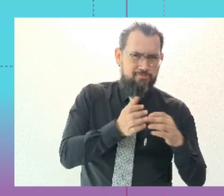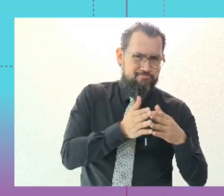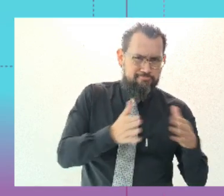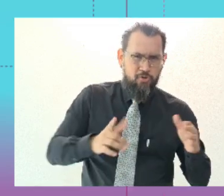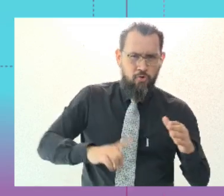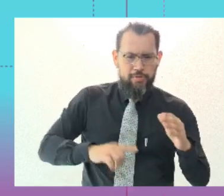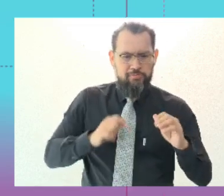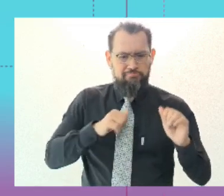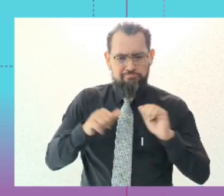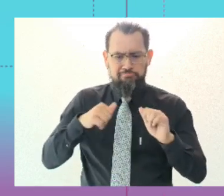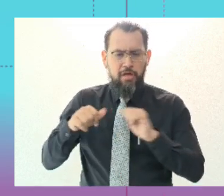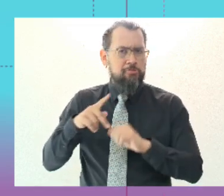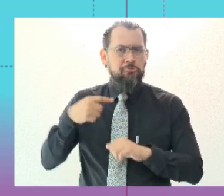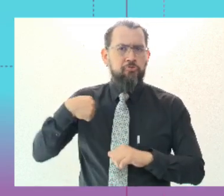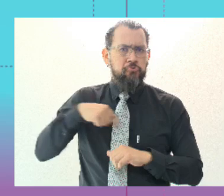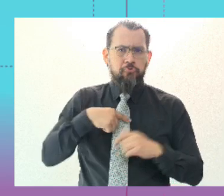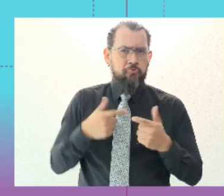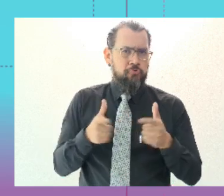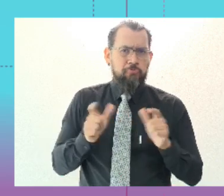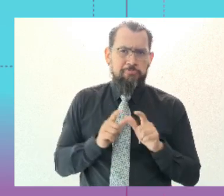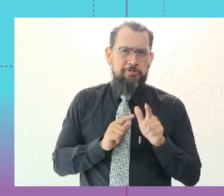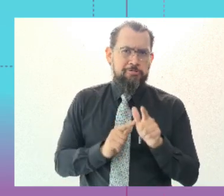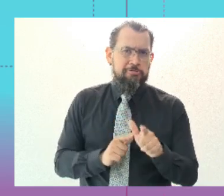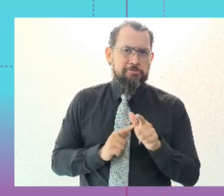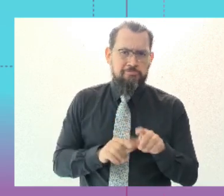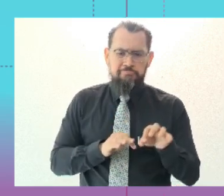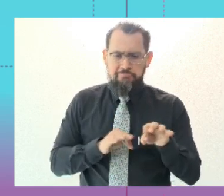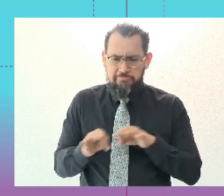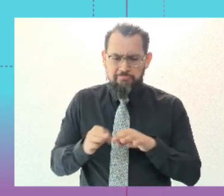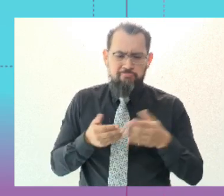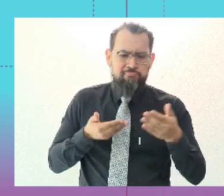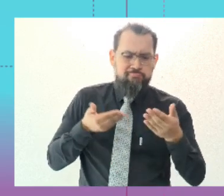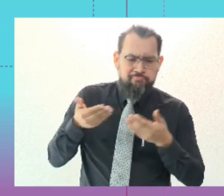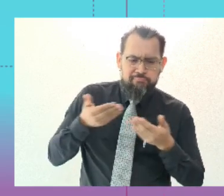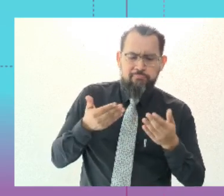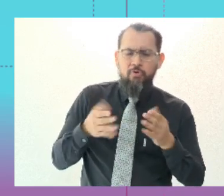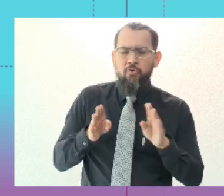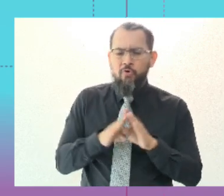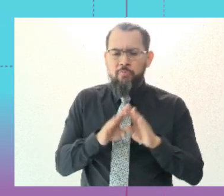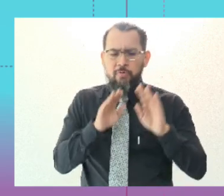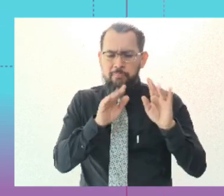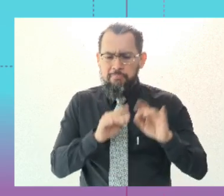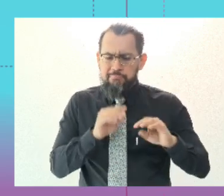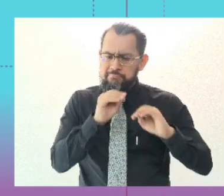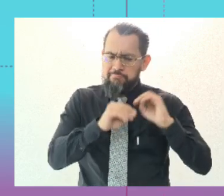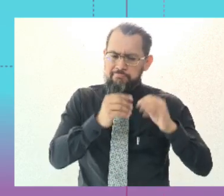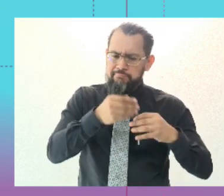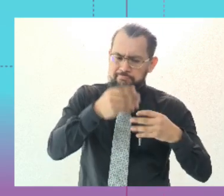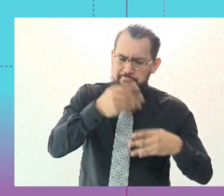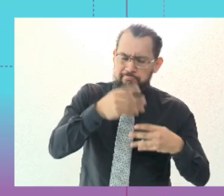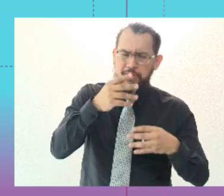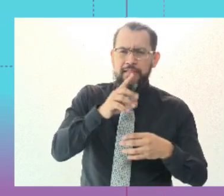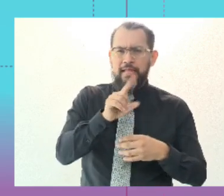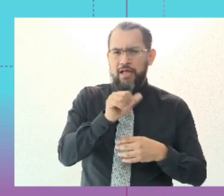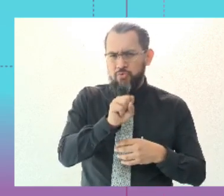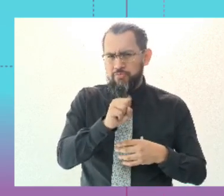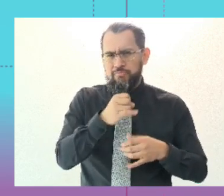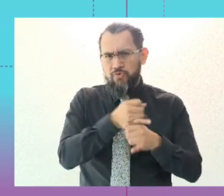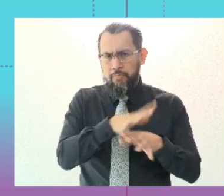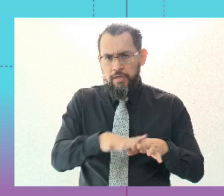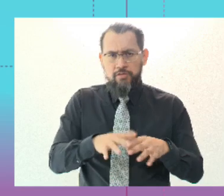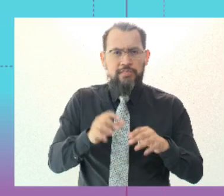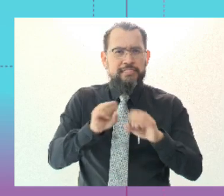ejercicio. Y se siguen construyendo documentos, bases de datos, sistemas de gestión documental que